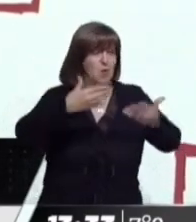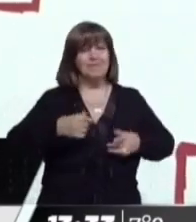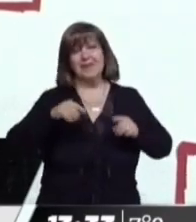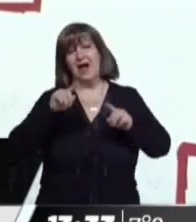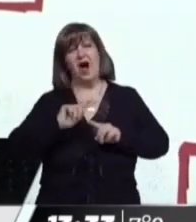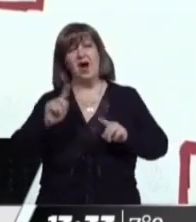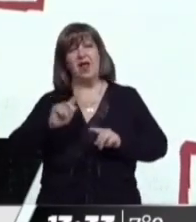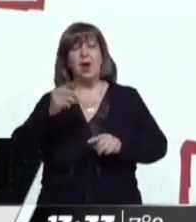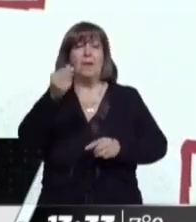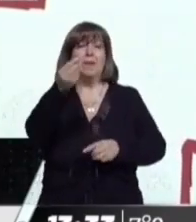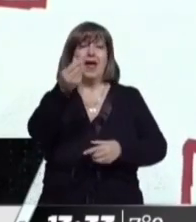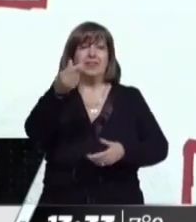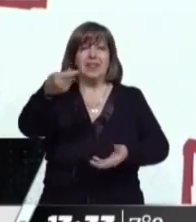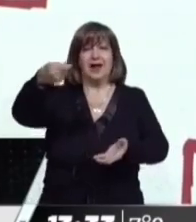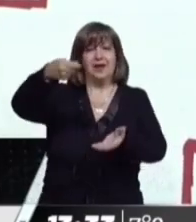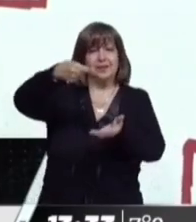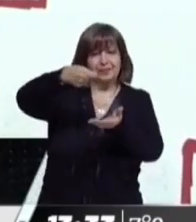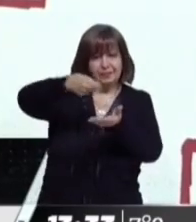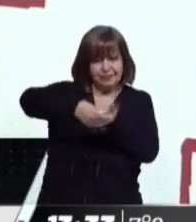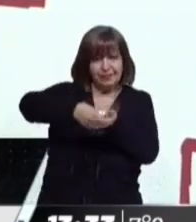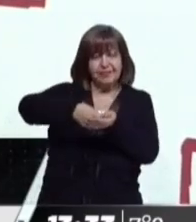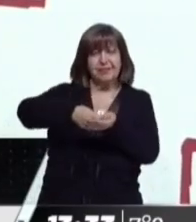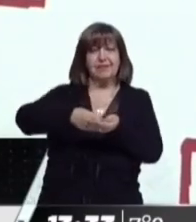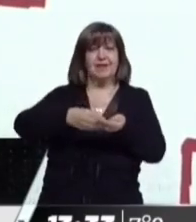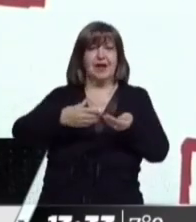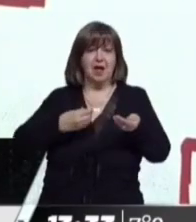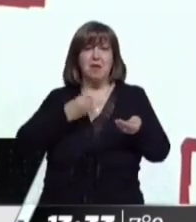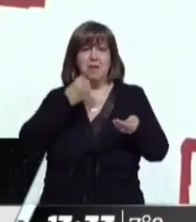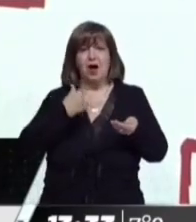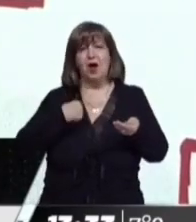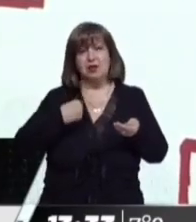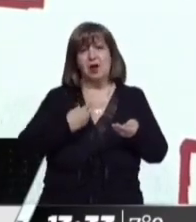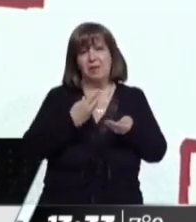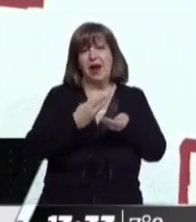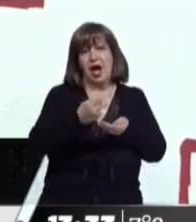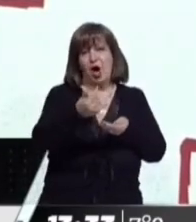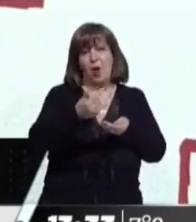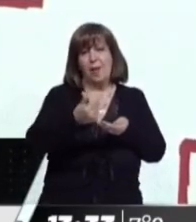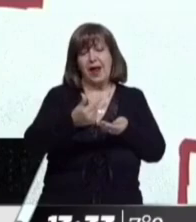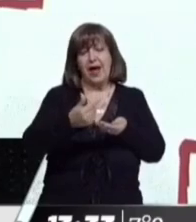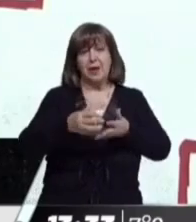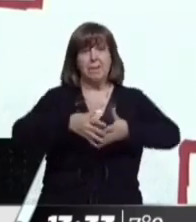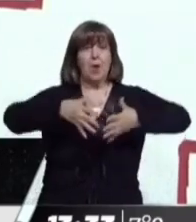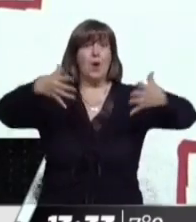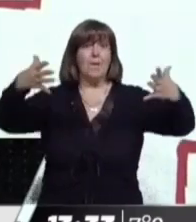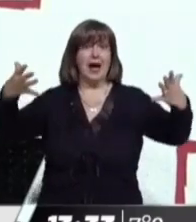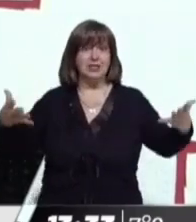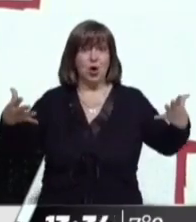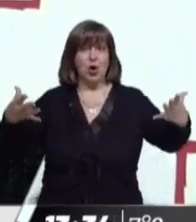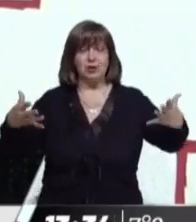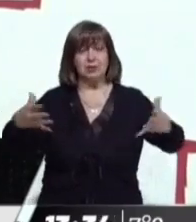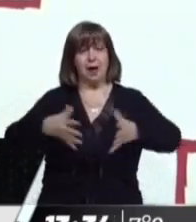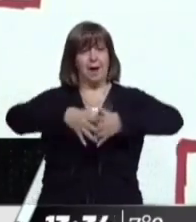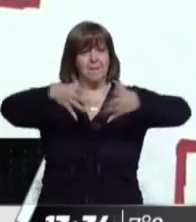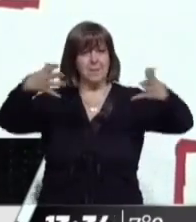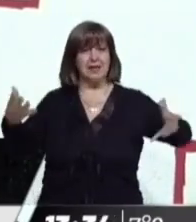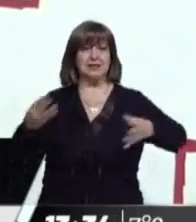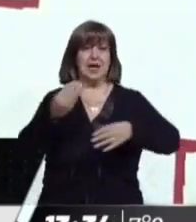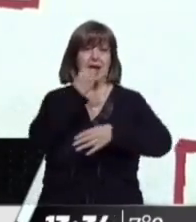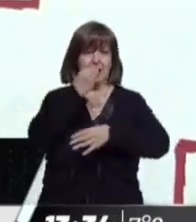y y es una mejor donación porque se se puede hacer una compra mayorista se puede comprar más más